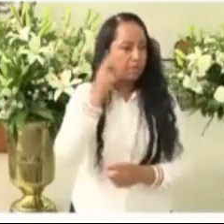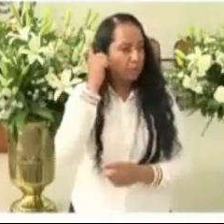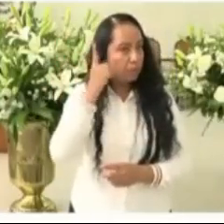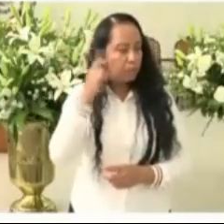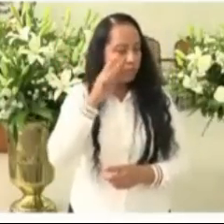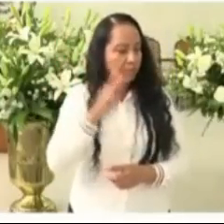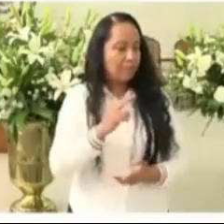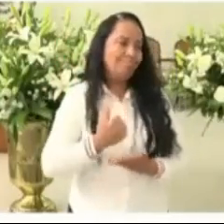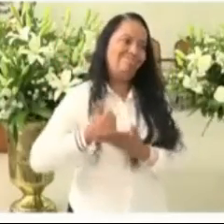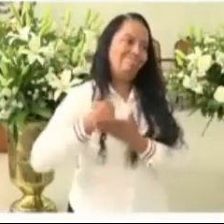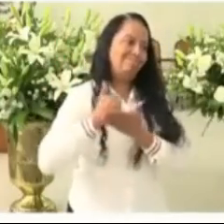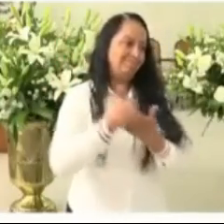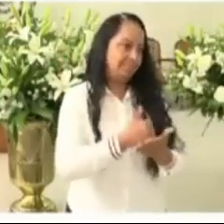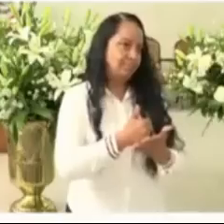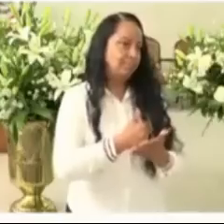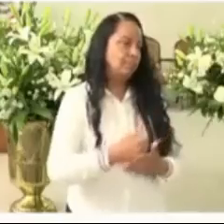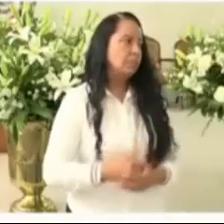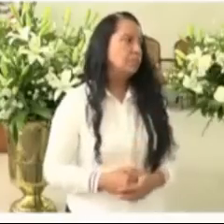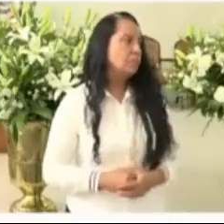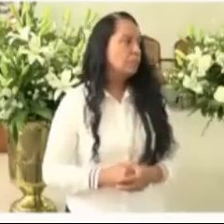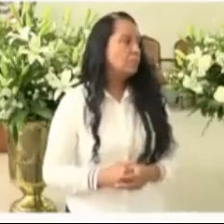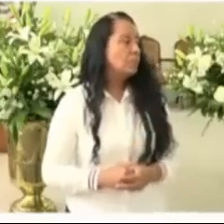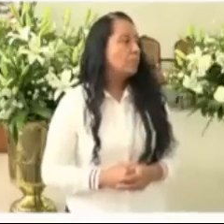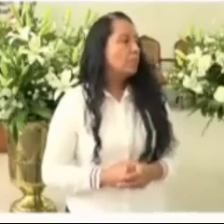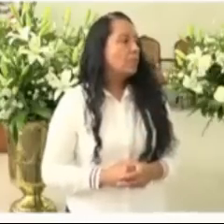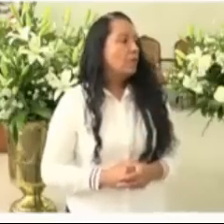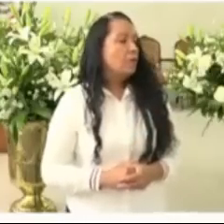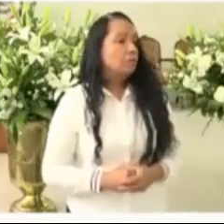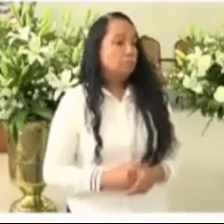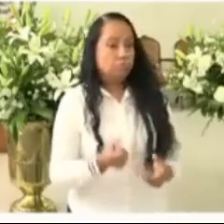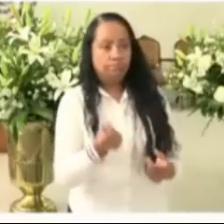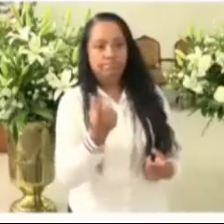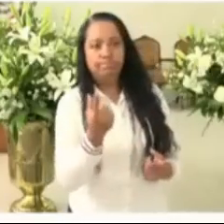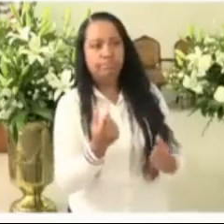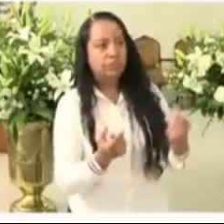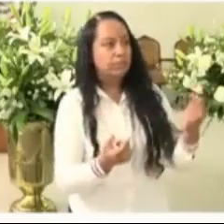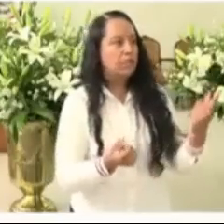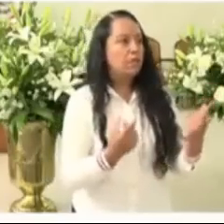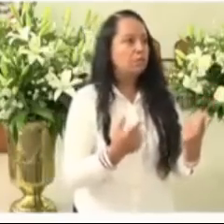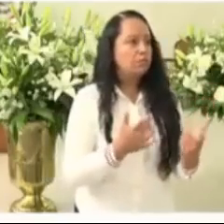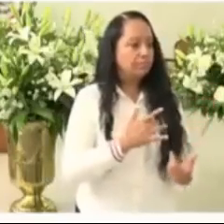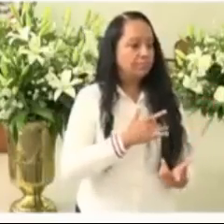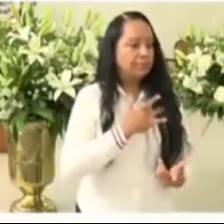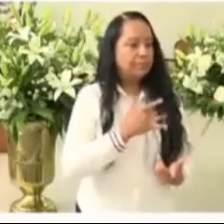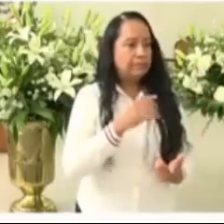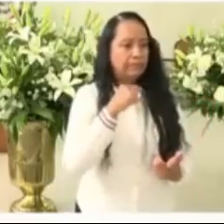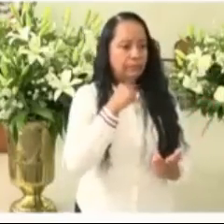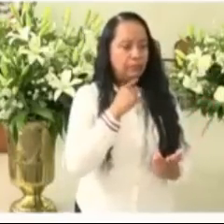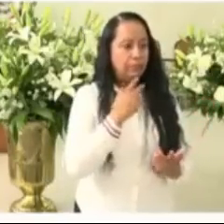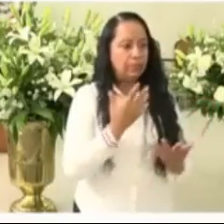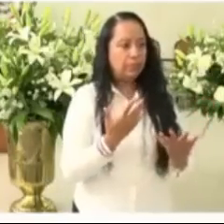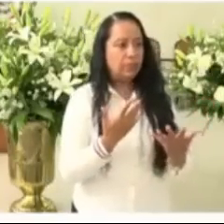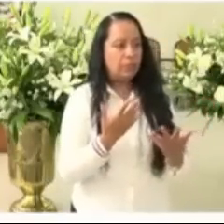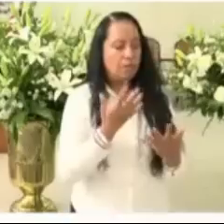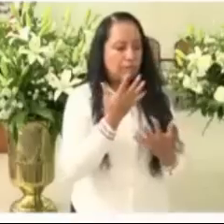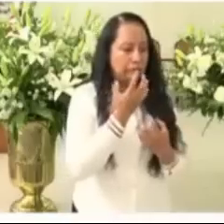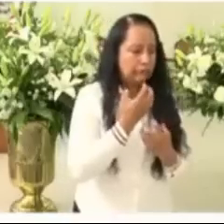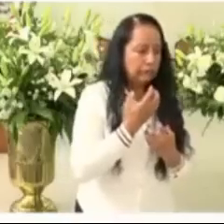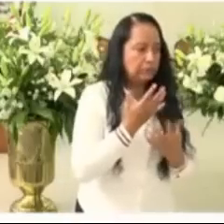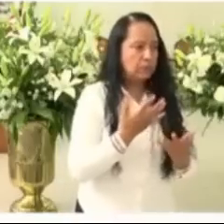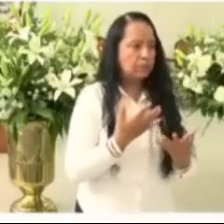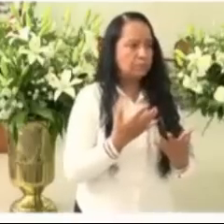conoce. Si usted, al igual que aquel pueblo de Judá, fue a la casa de Dios,